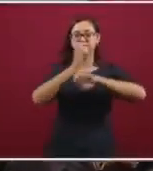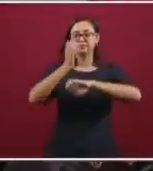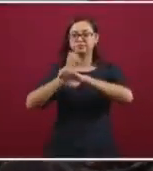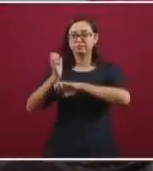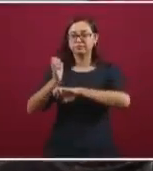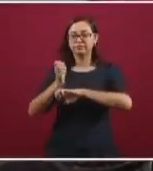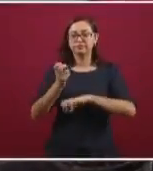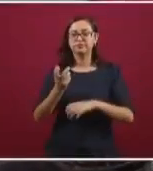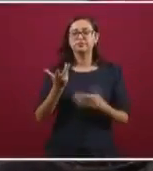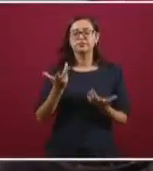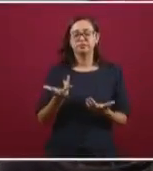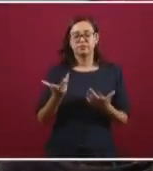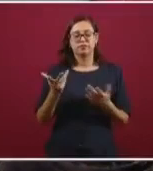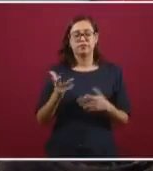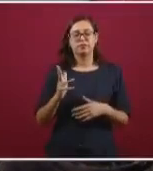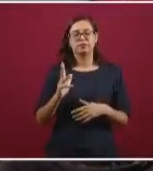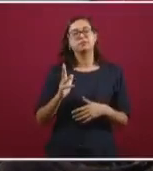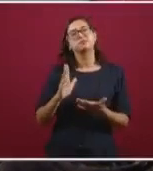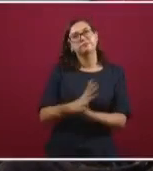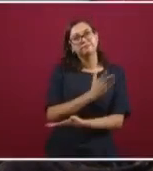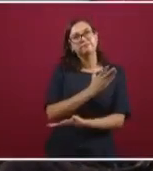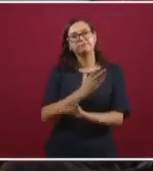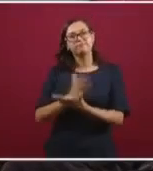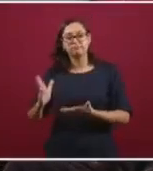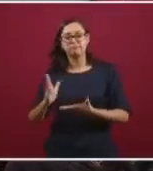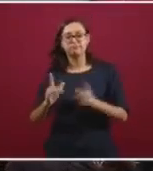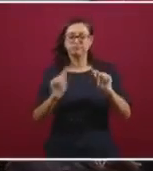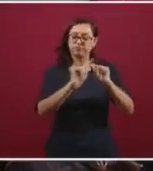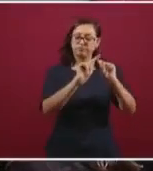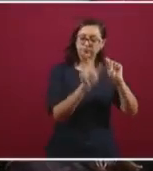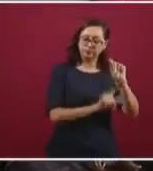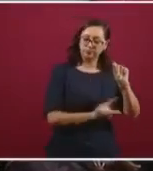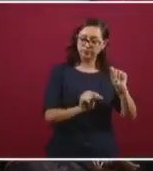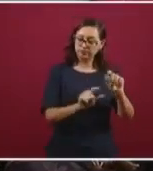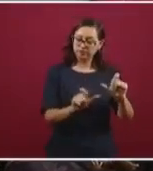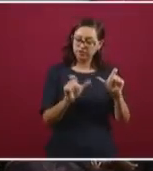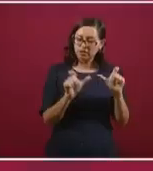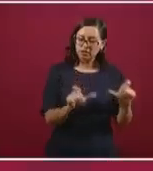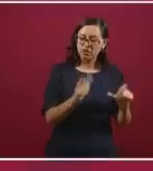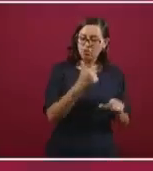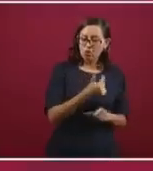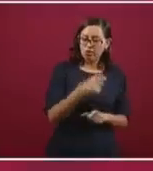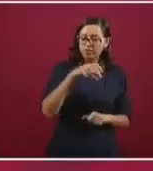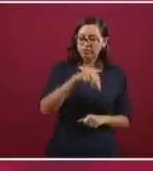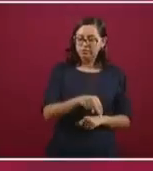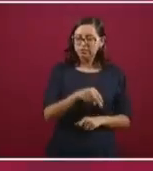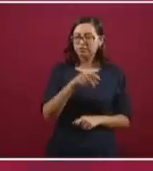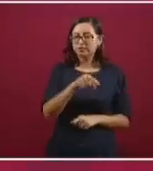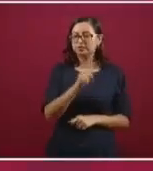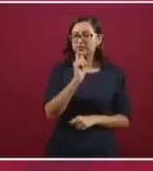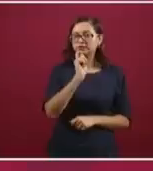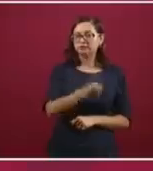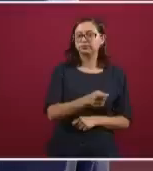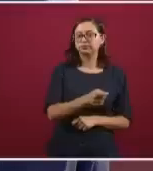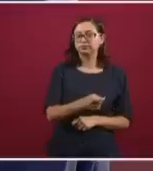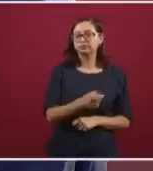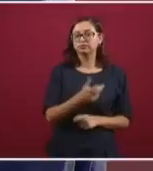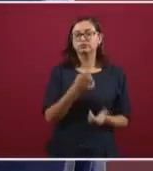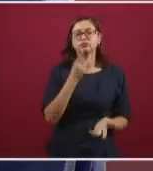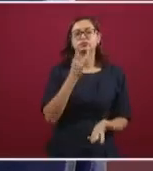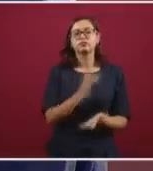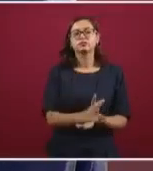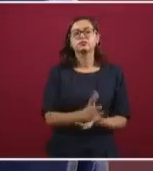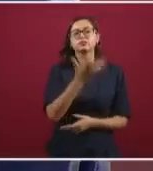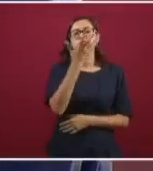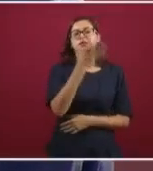En el caso de la Guardia Nacional, pues lo que se tenía, repito, eran 10.000